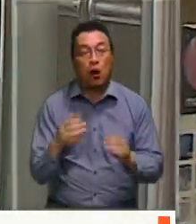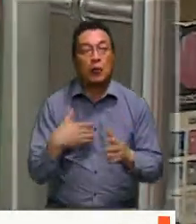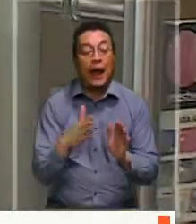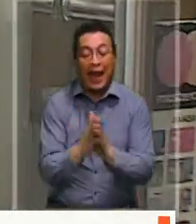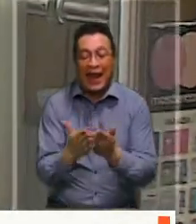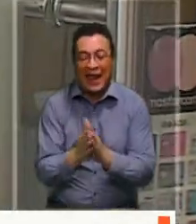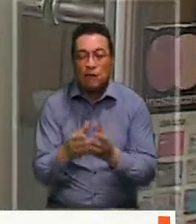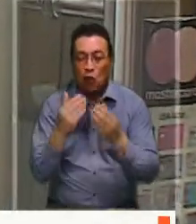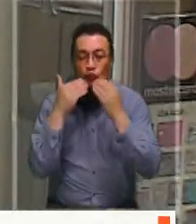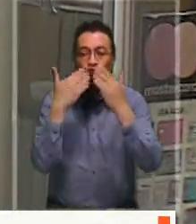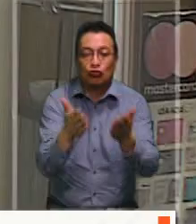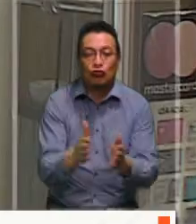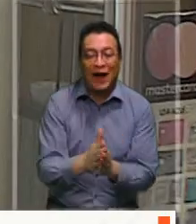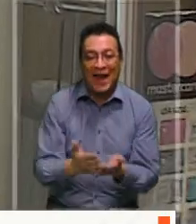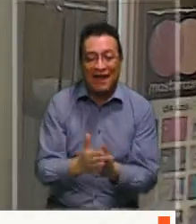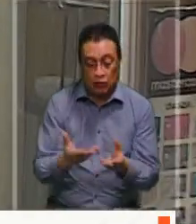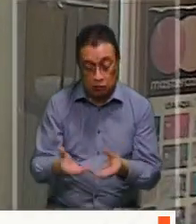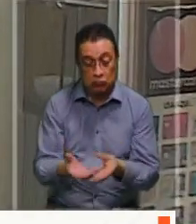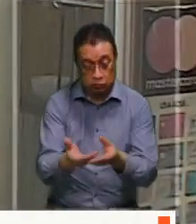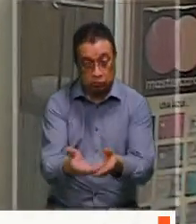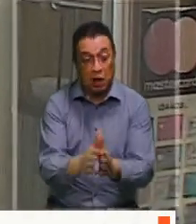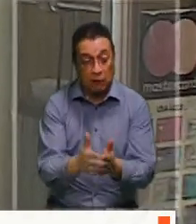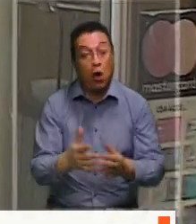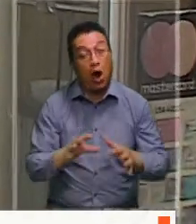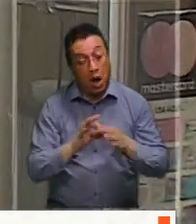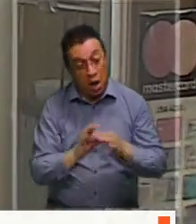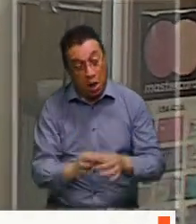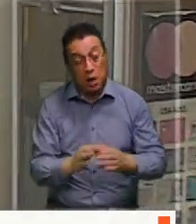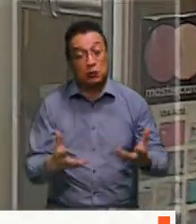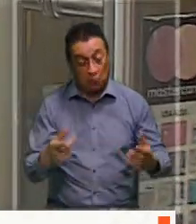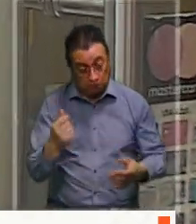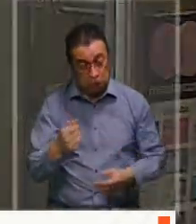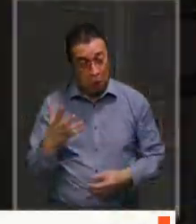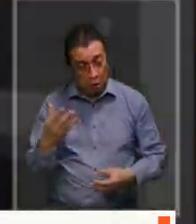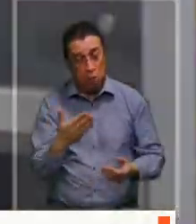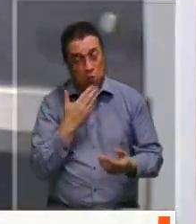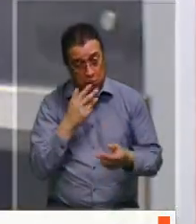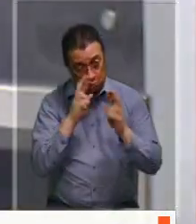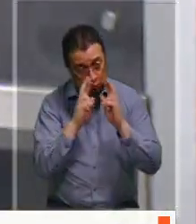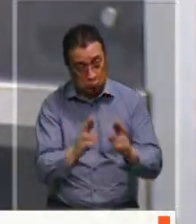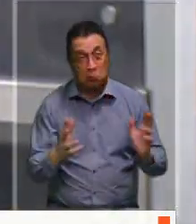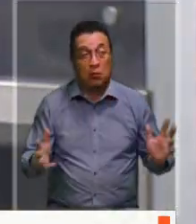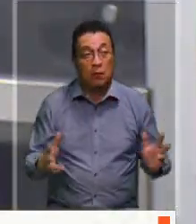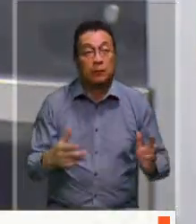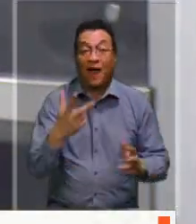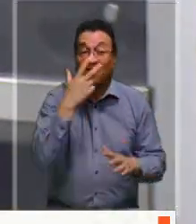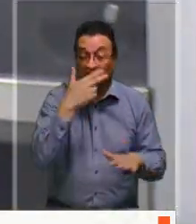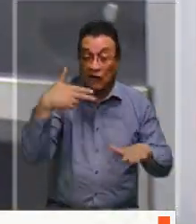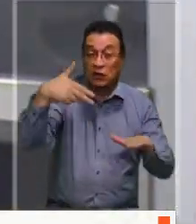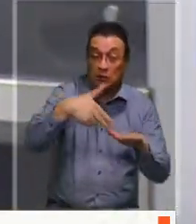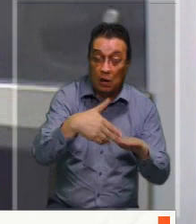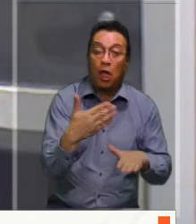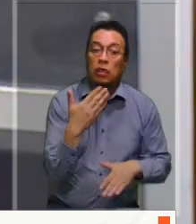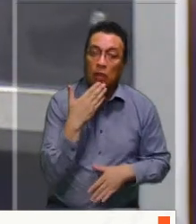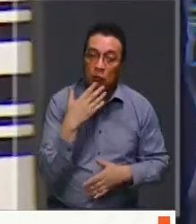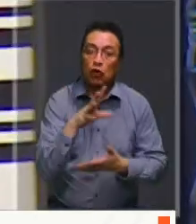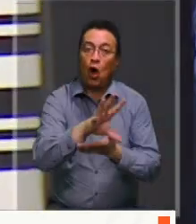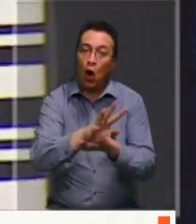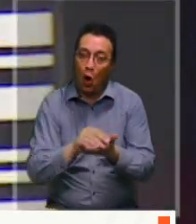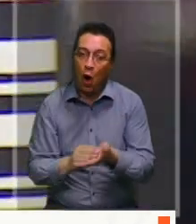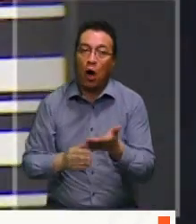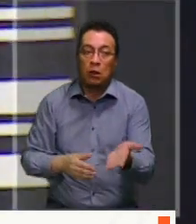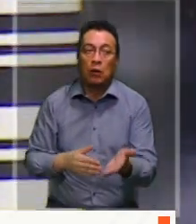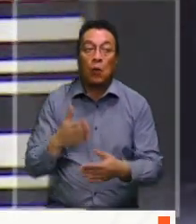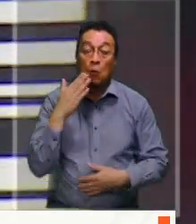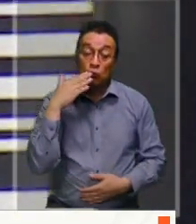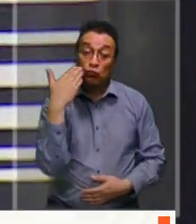una vez me dejaron un libro. Oye, mira, le dice ese libro, igual muchas gracias, también vale, claro, sí. En las bencineras también se ha repetido esta situación,